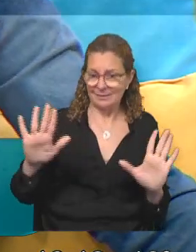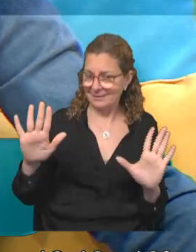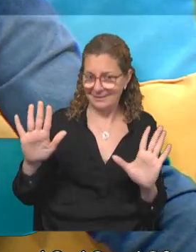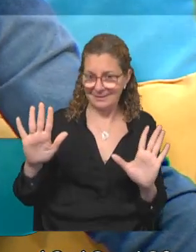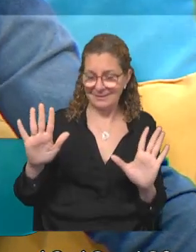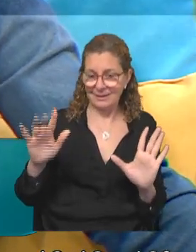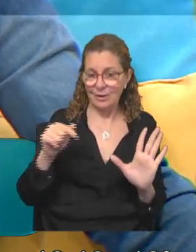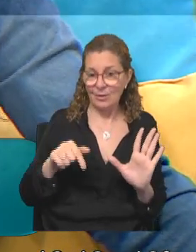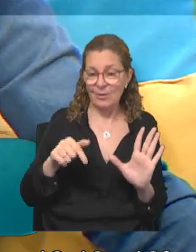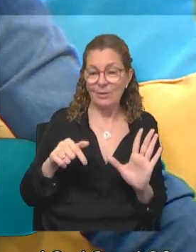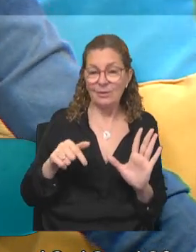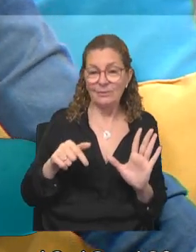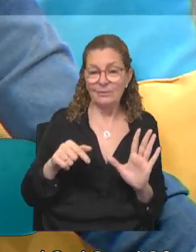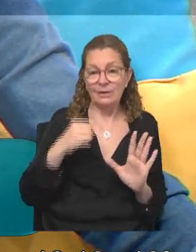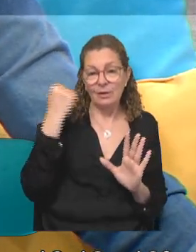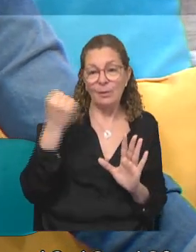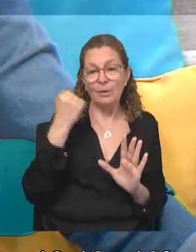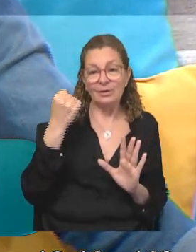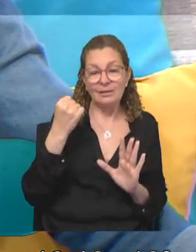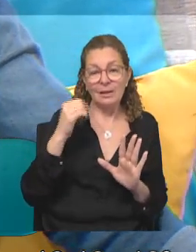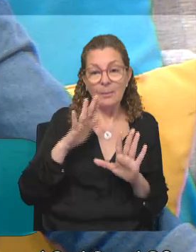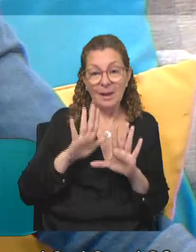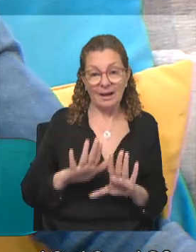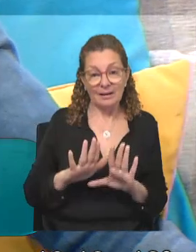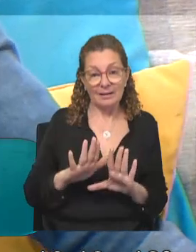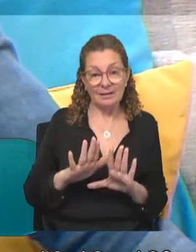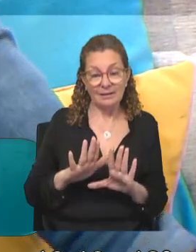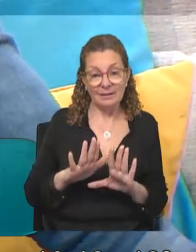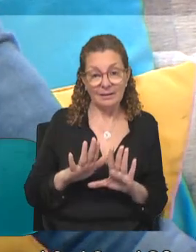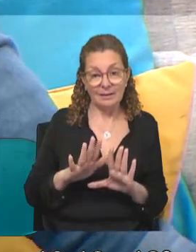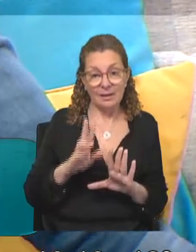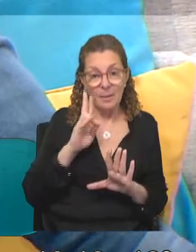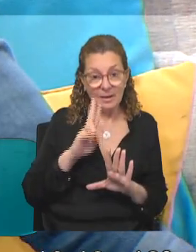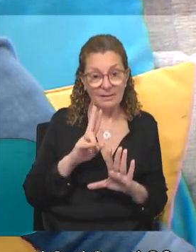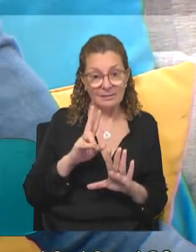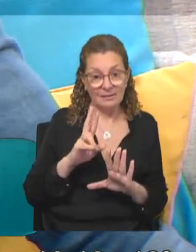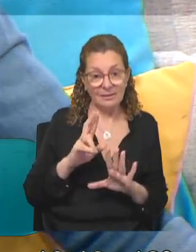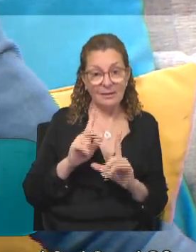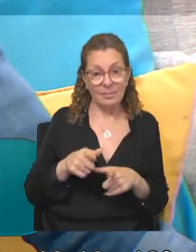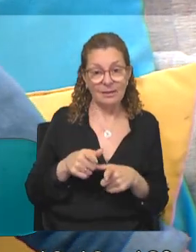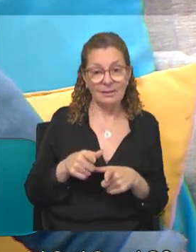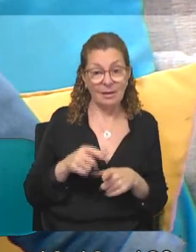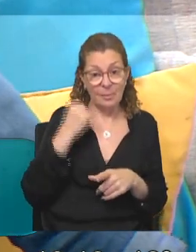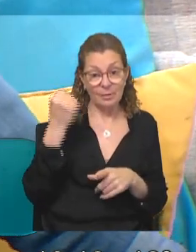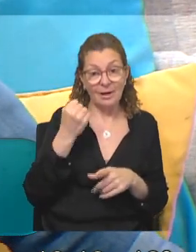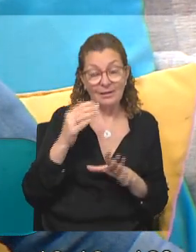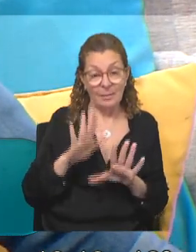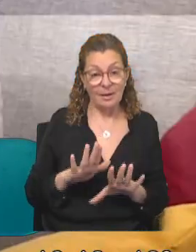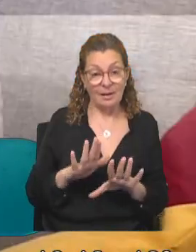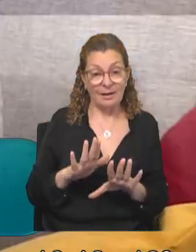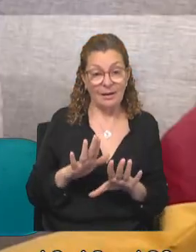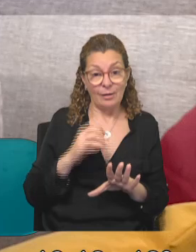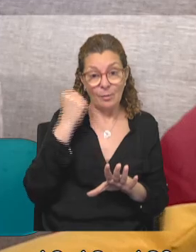como la consigna hoy es importante parar, el detenerse a sí, racionalizarlo, ¿no? Sí, ni hablar. Es importante parar. Ni hablar,